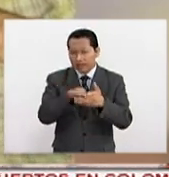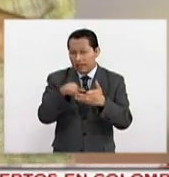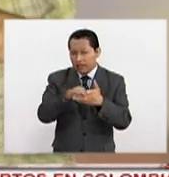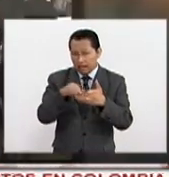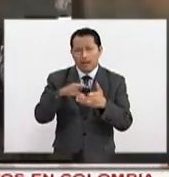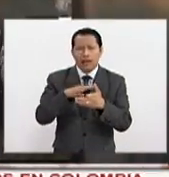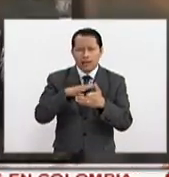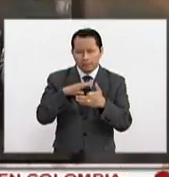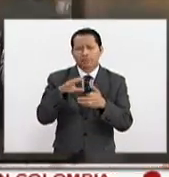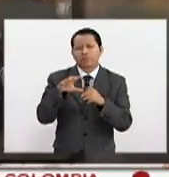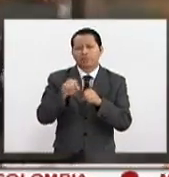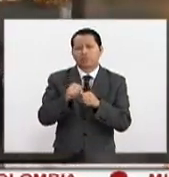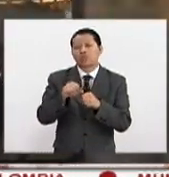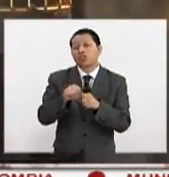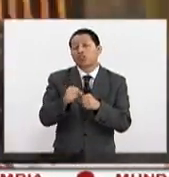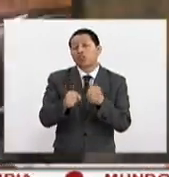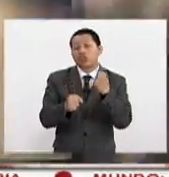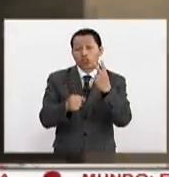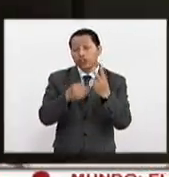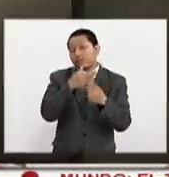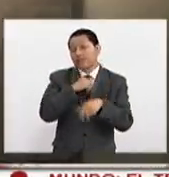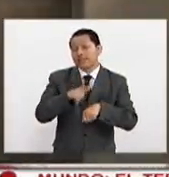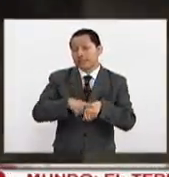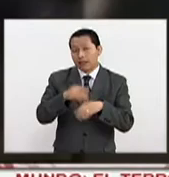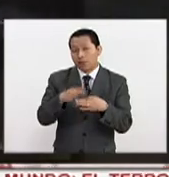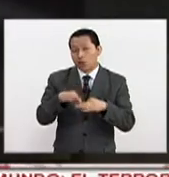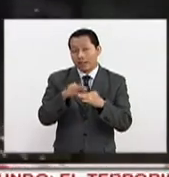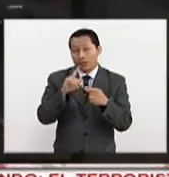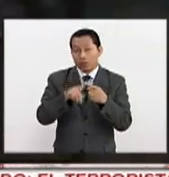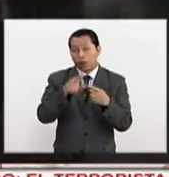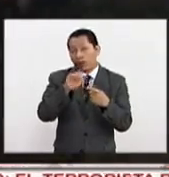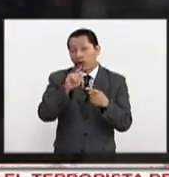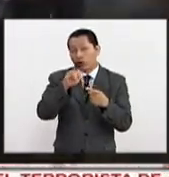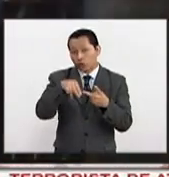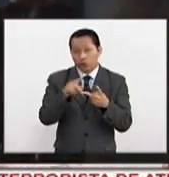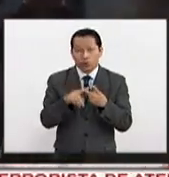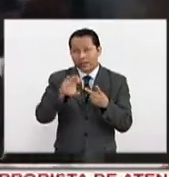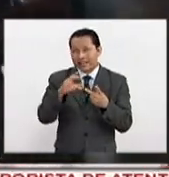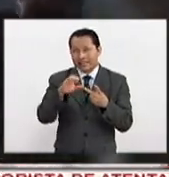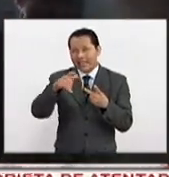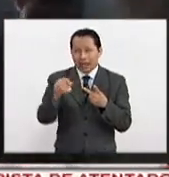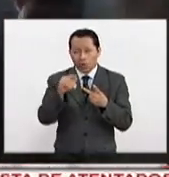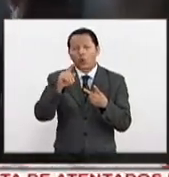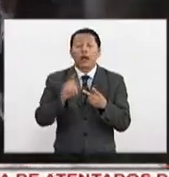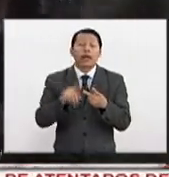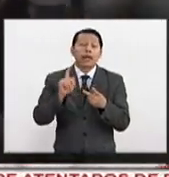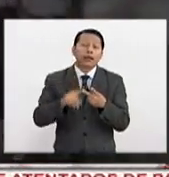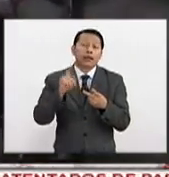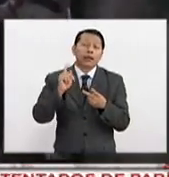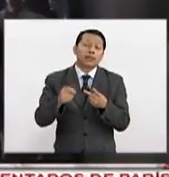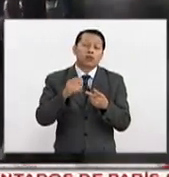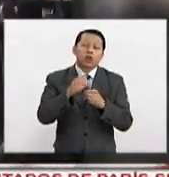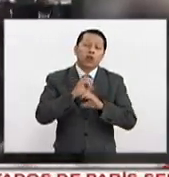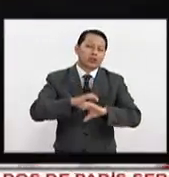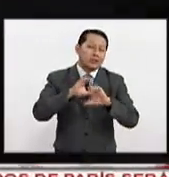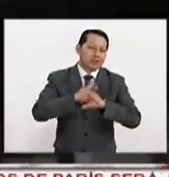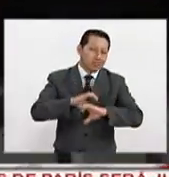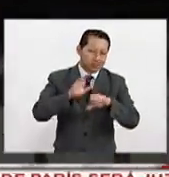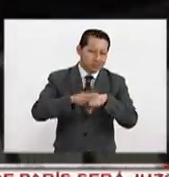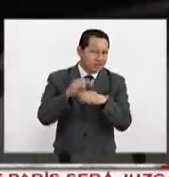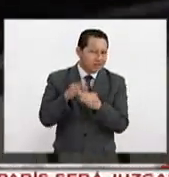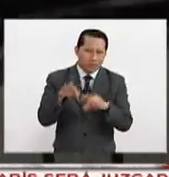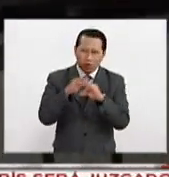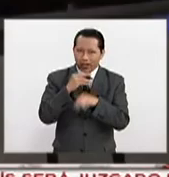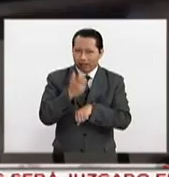ahí a otros 2 festivales importantes, uno en Boston y otro en Chicago. Este último, uno de los conciertos más importantes